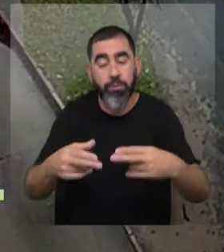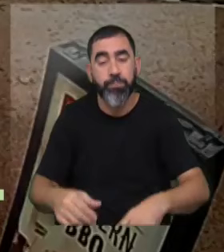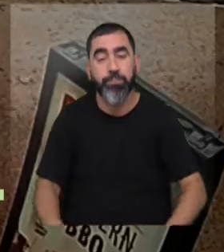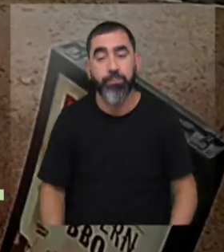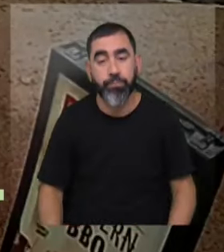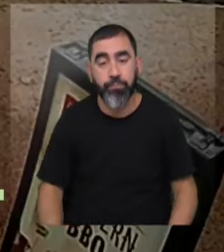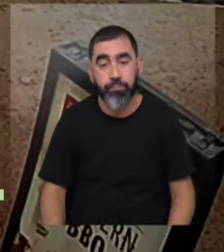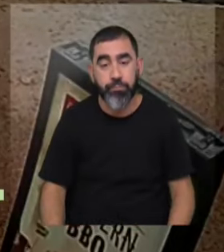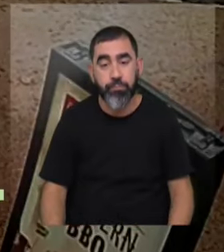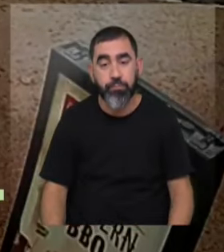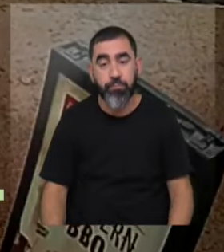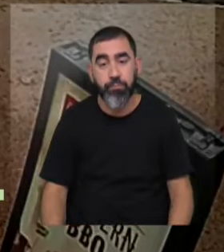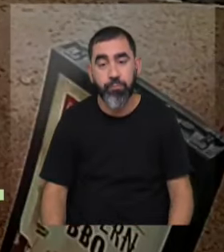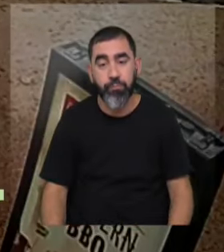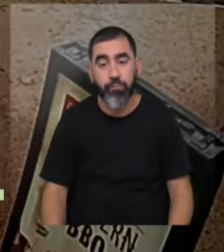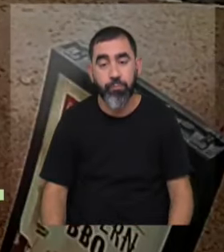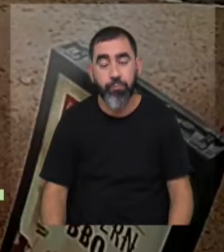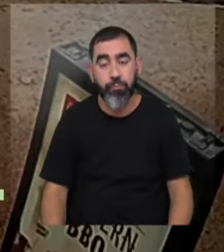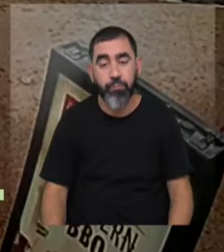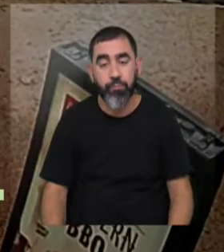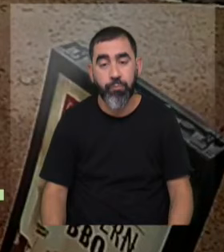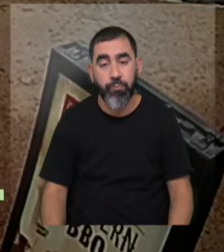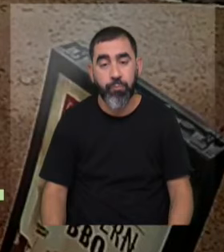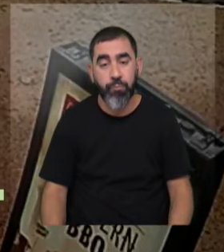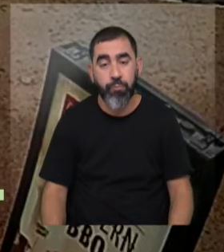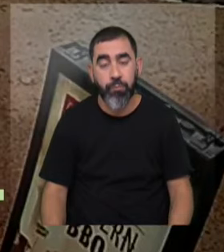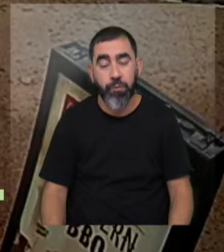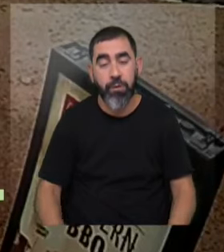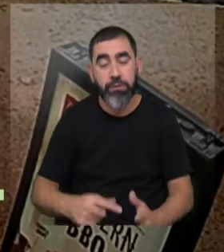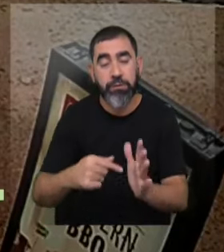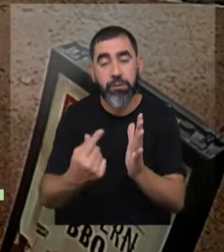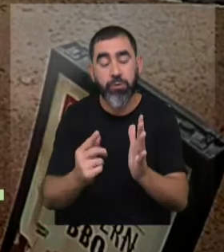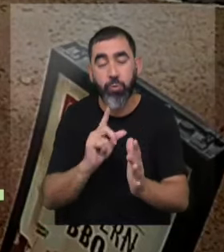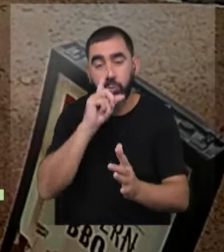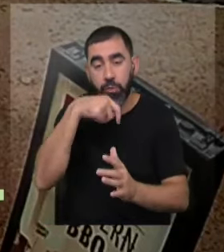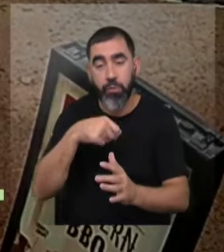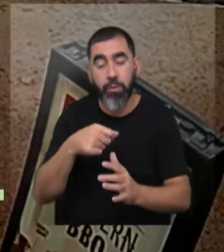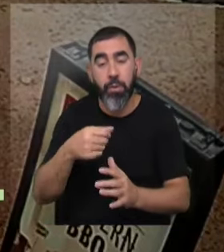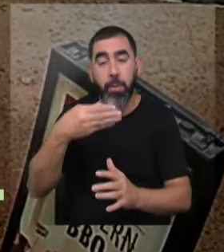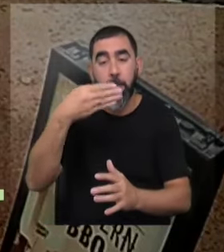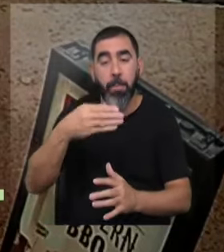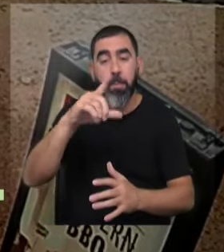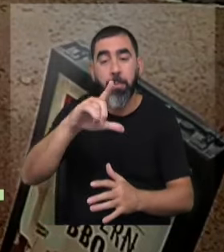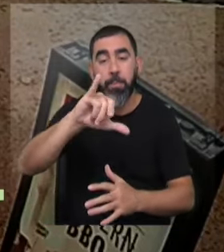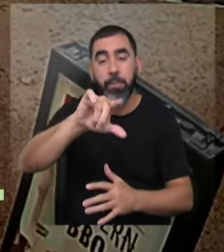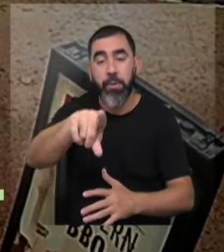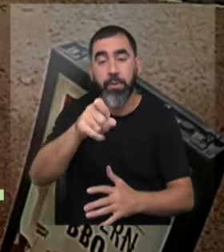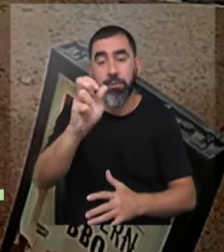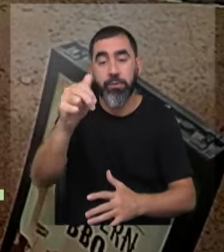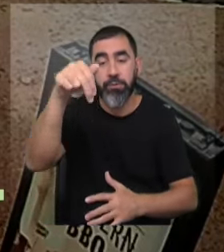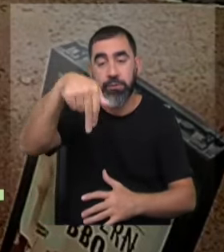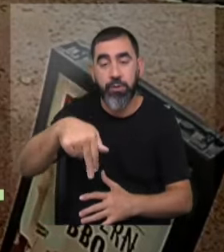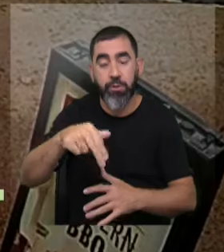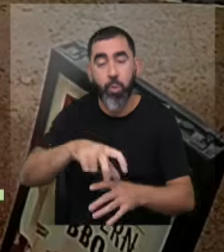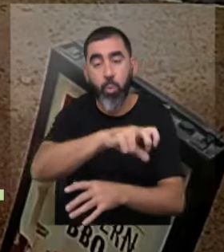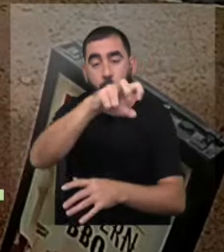hormigonado. Eso hay que tenerlo en cuenta en esa zona céntrica de la capital. En Blixen, entre Colombes y Mariscala, hay una